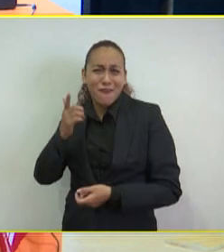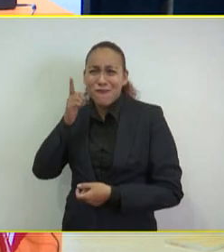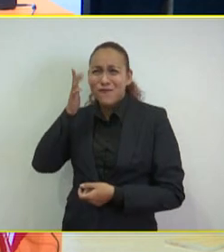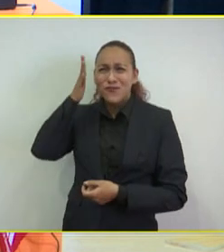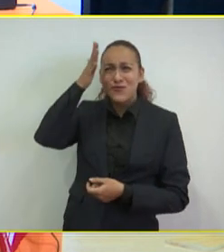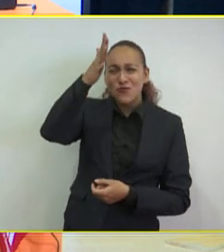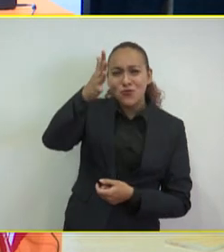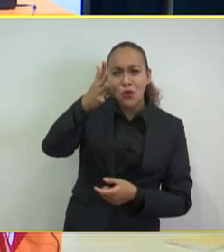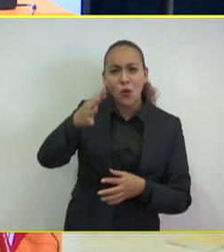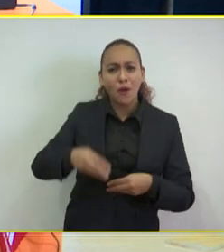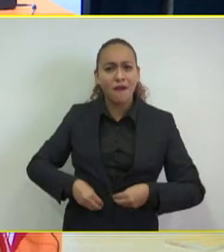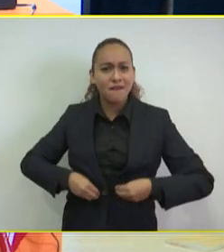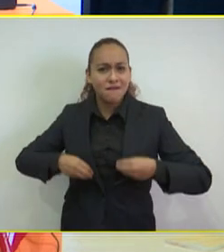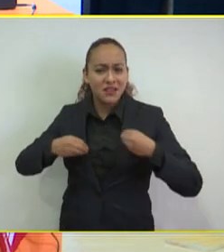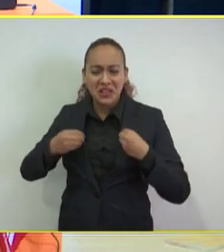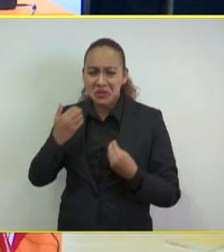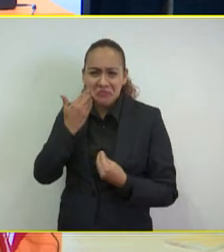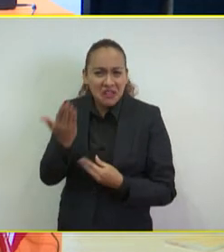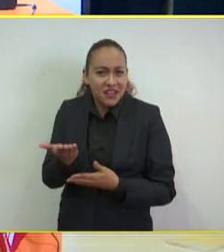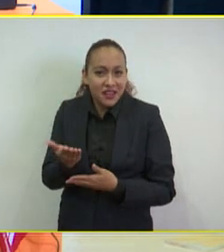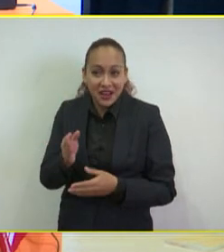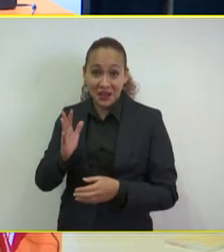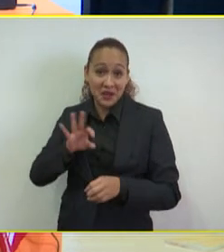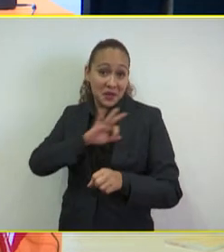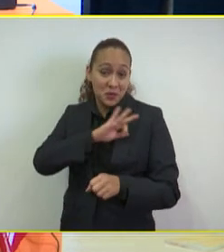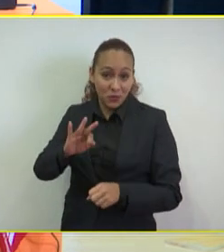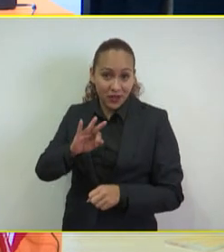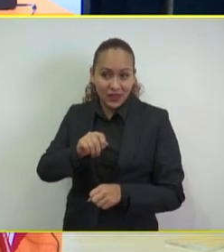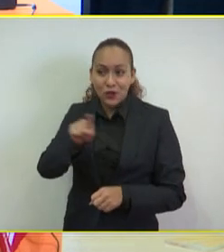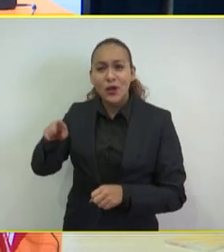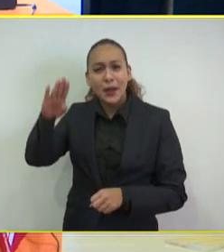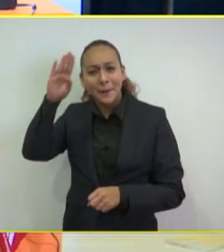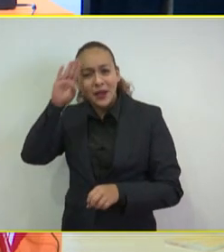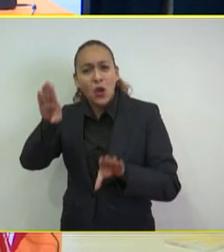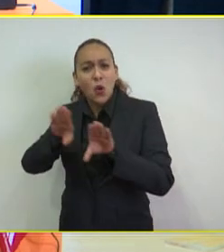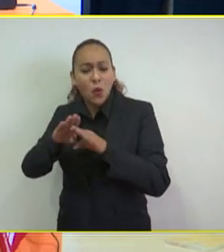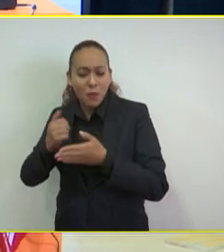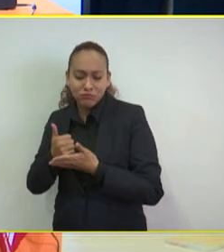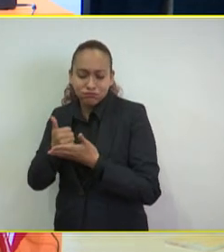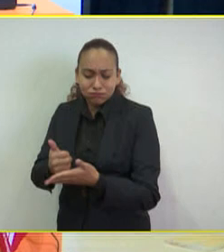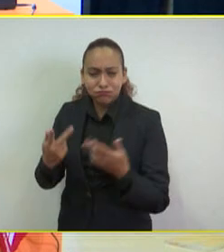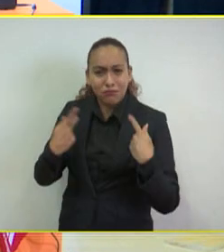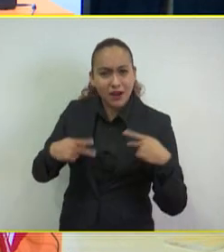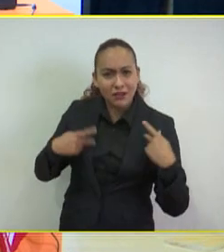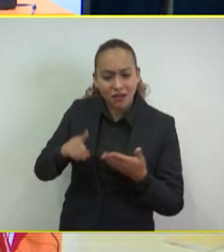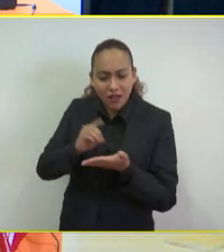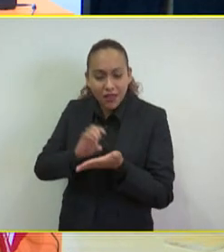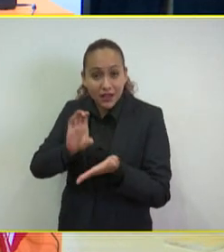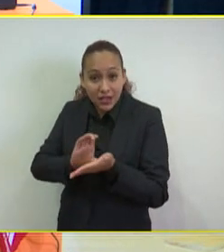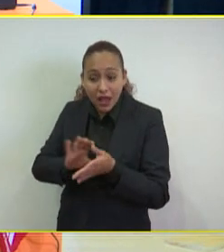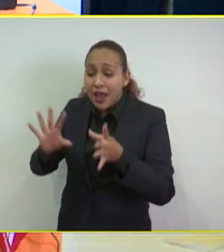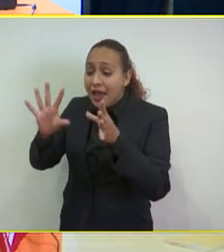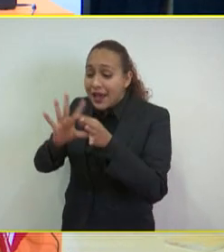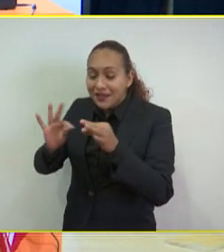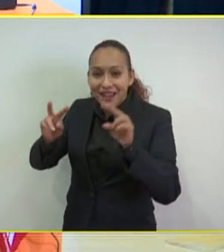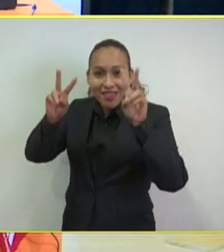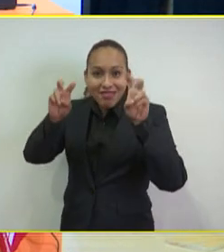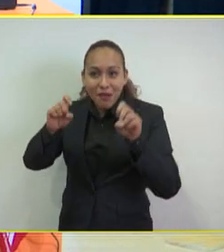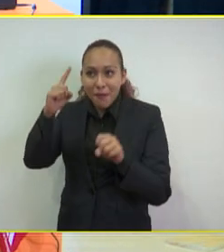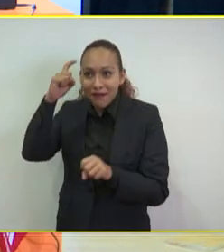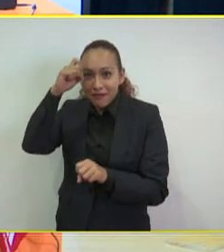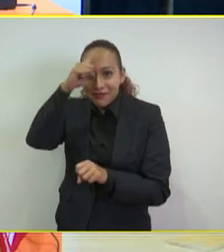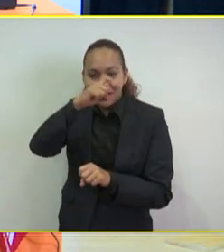complicado, pensar en cómo llegarle a gente que tiene una discapacidad y explicarle algo que además no